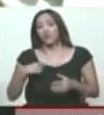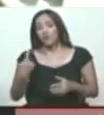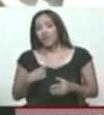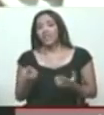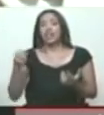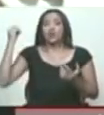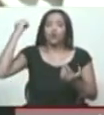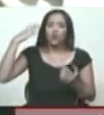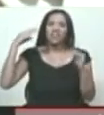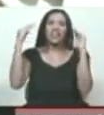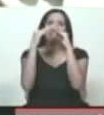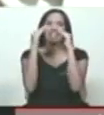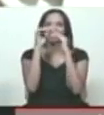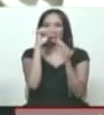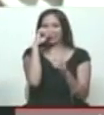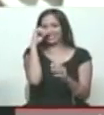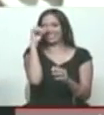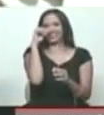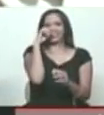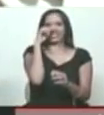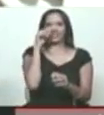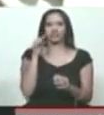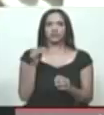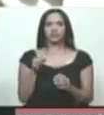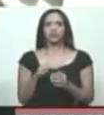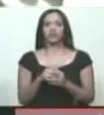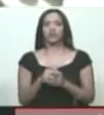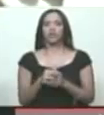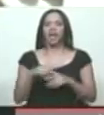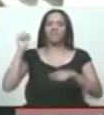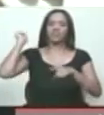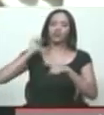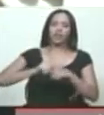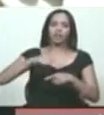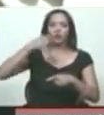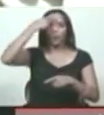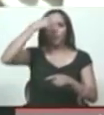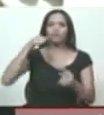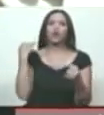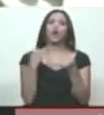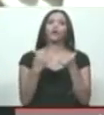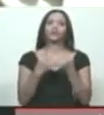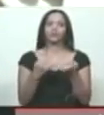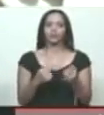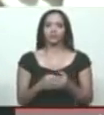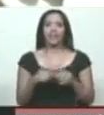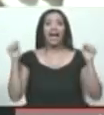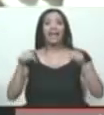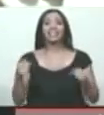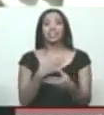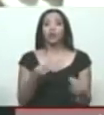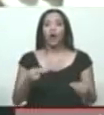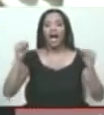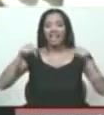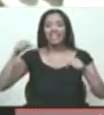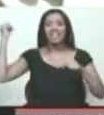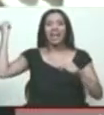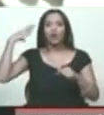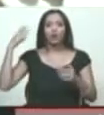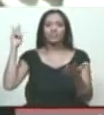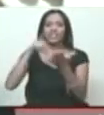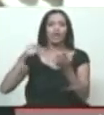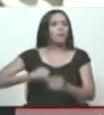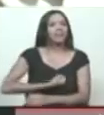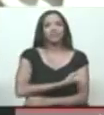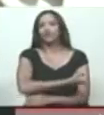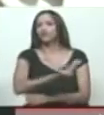las casas de mayor ingresos económicos, dejando a los pueblos para último. Aquí no, aquí la luz está llegando para